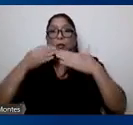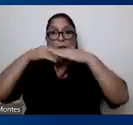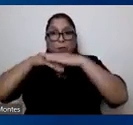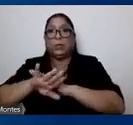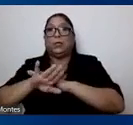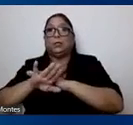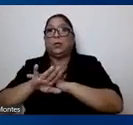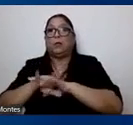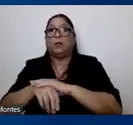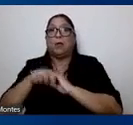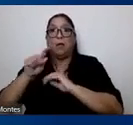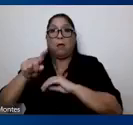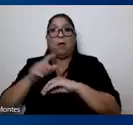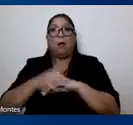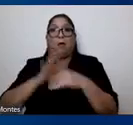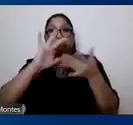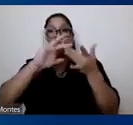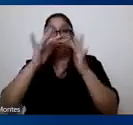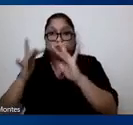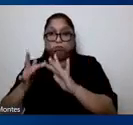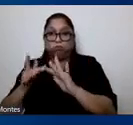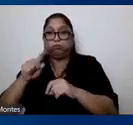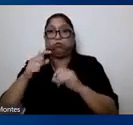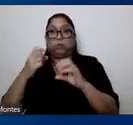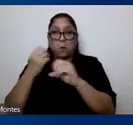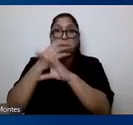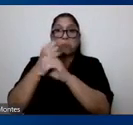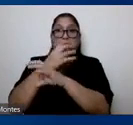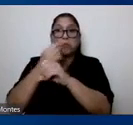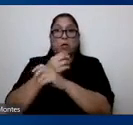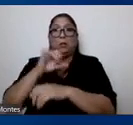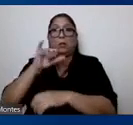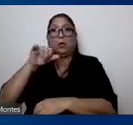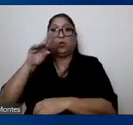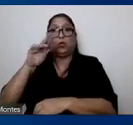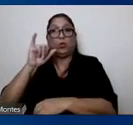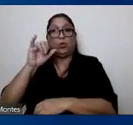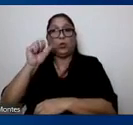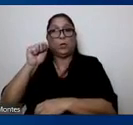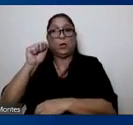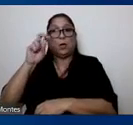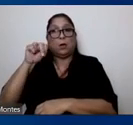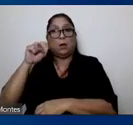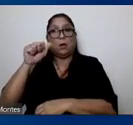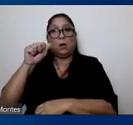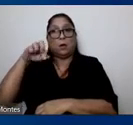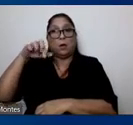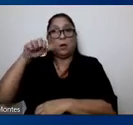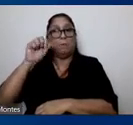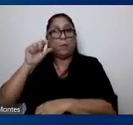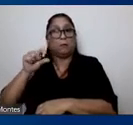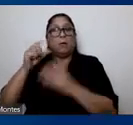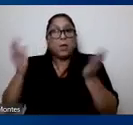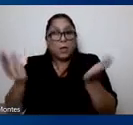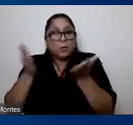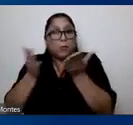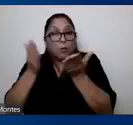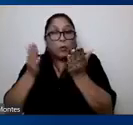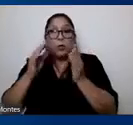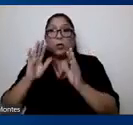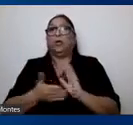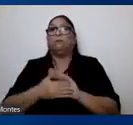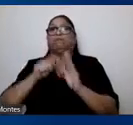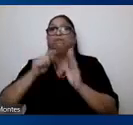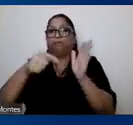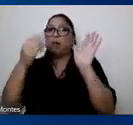la plataforma virtual de Yuyanapa, que está pues promocionada dentro de nuestras plataformas